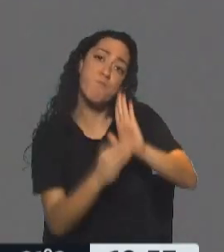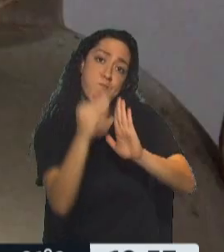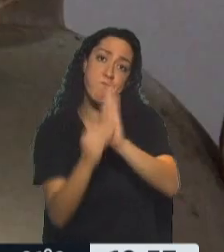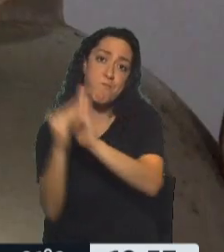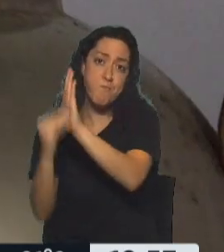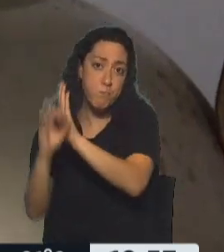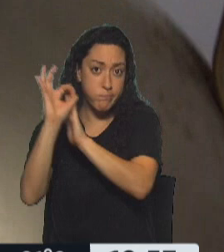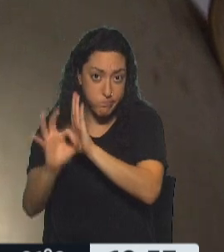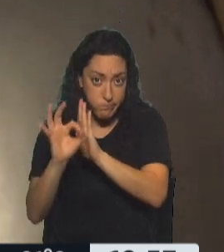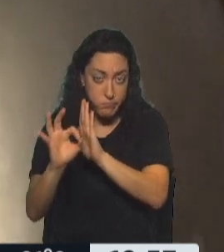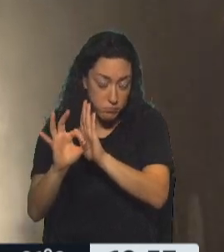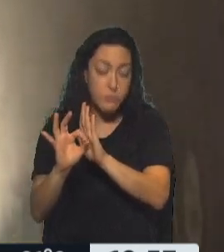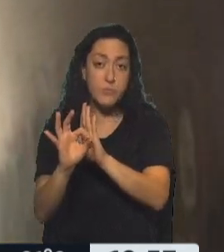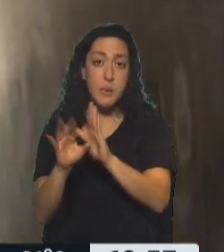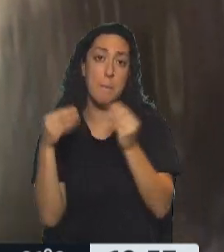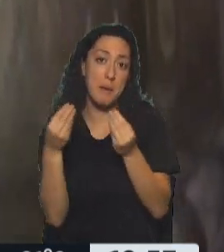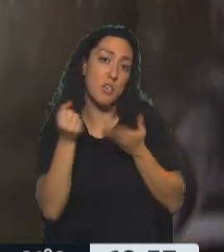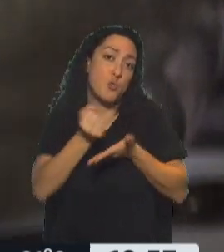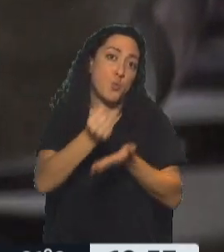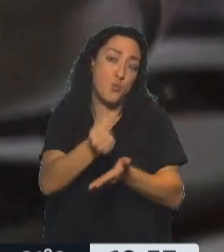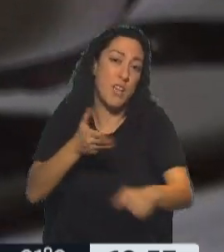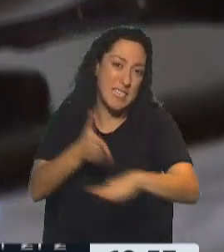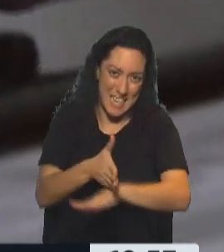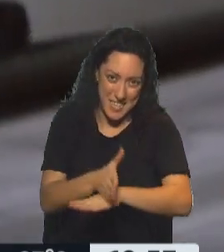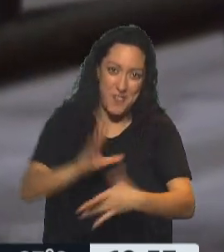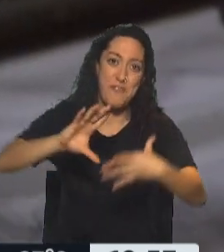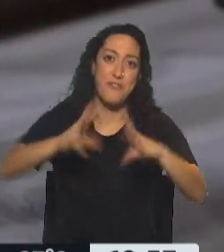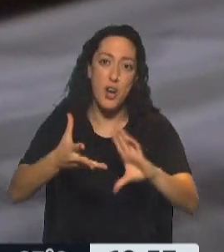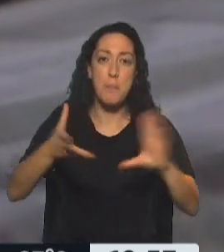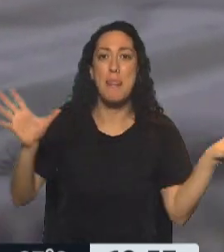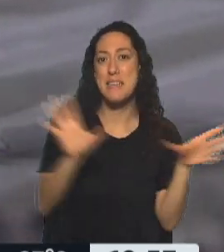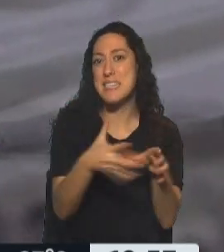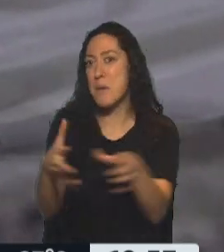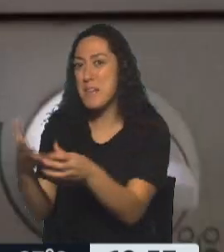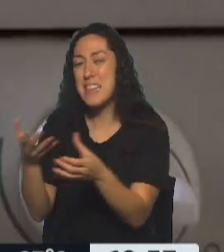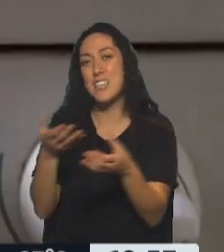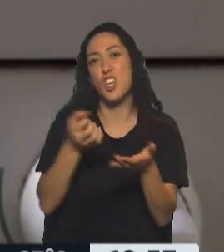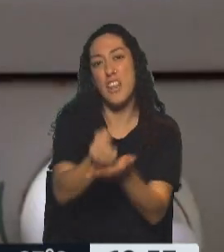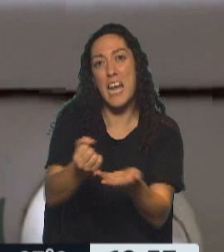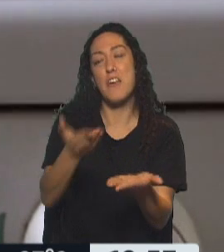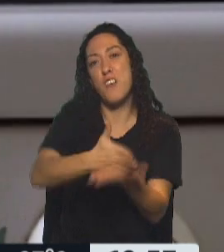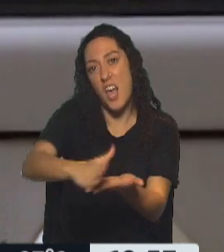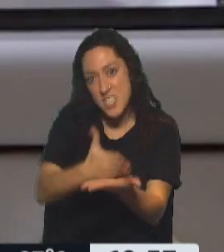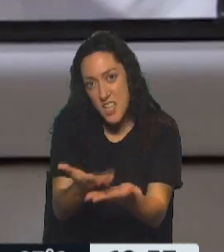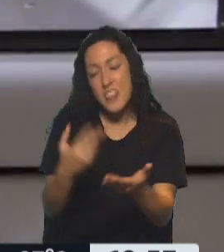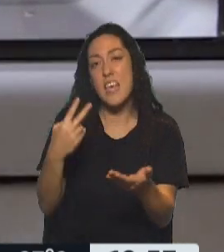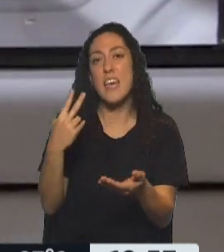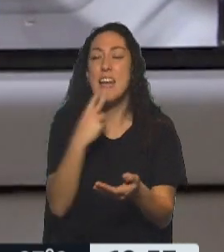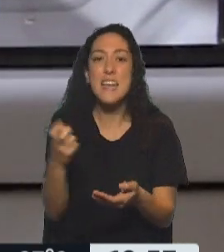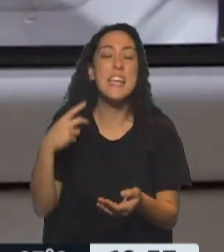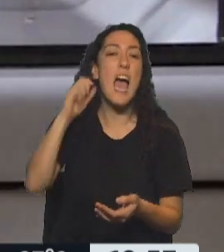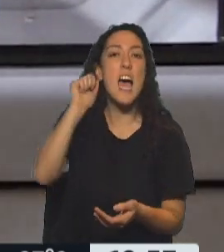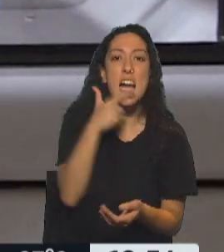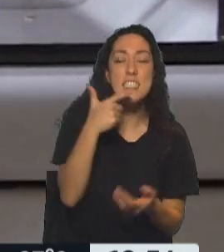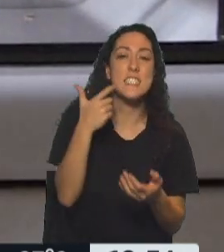el formulario para acceder a los subsidios mediante la segmentación de las tarifas de los servicios de energía y de gas natural.